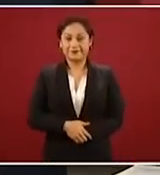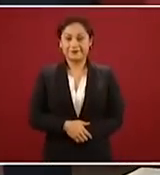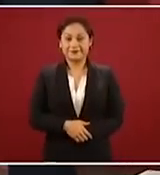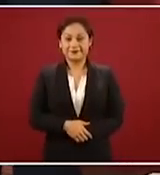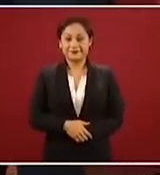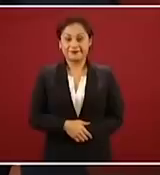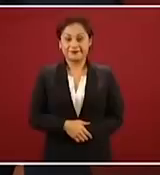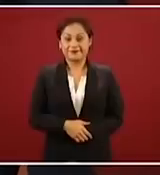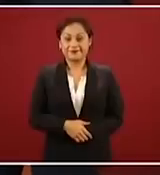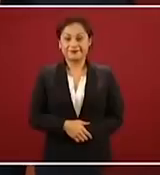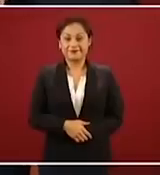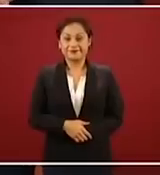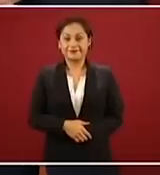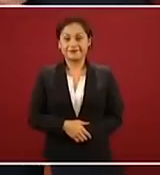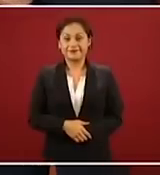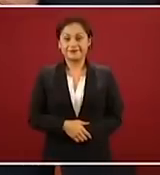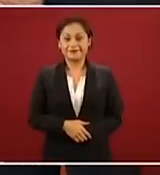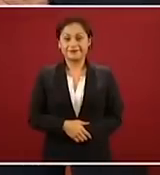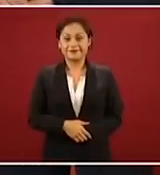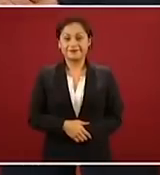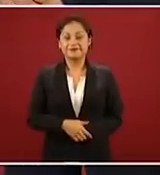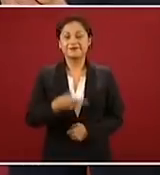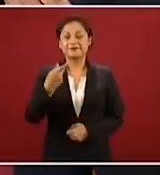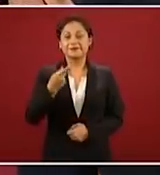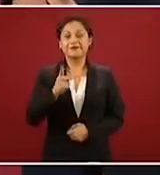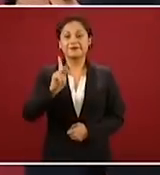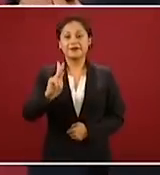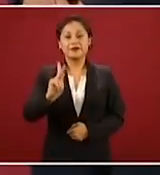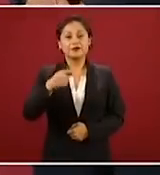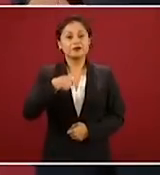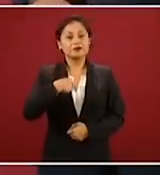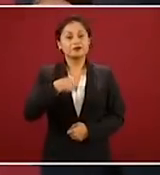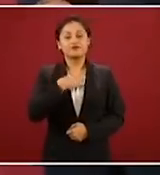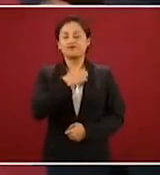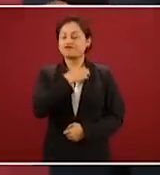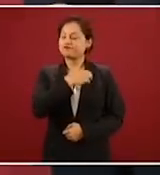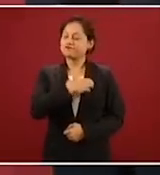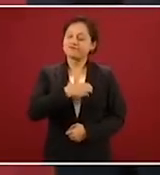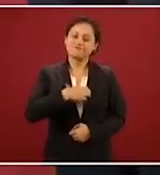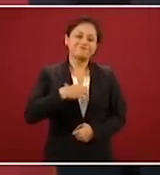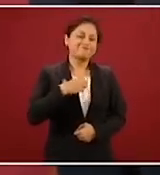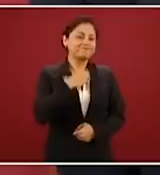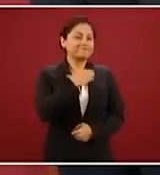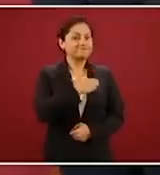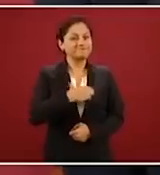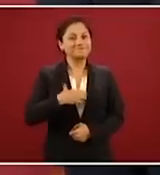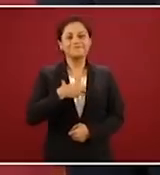Pero me llena de alegría al saber